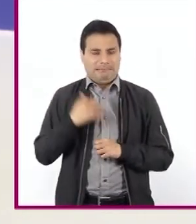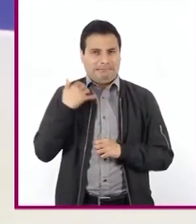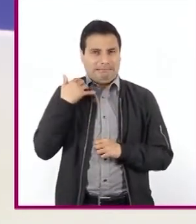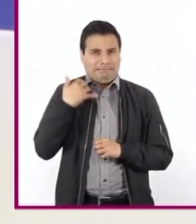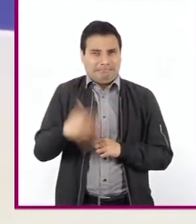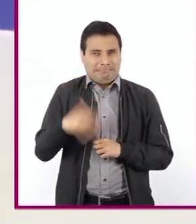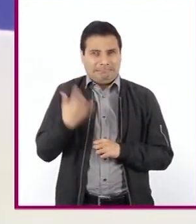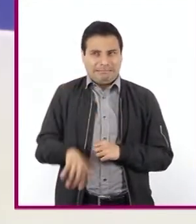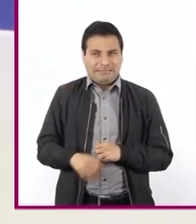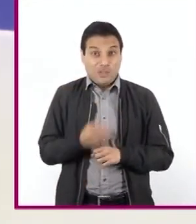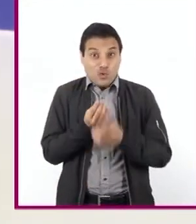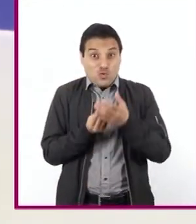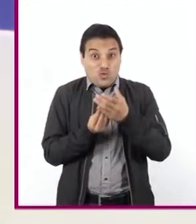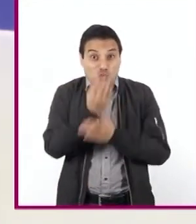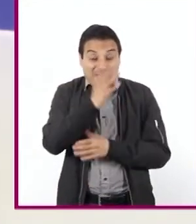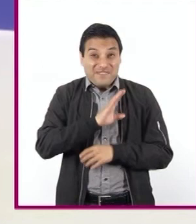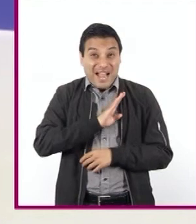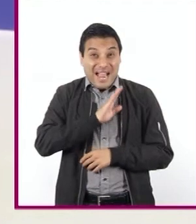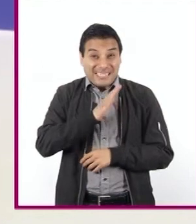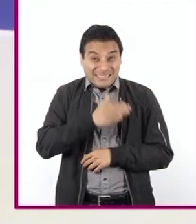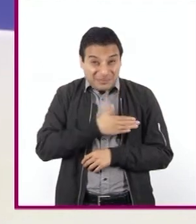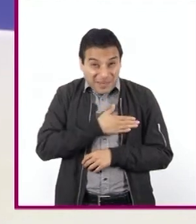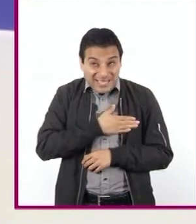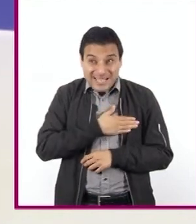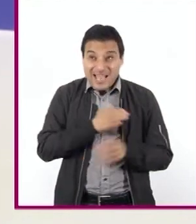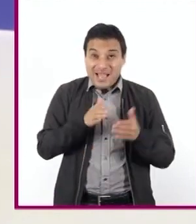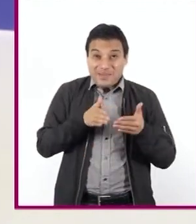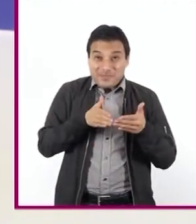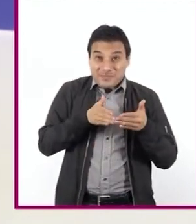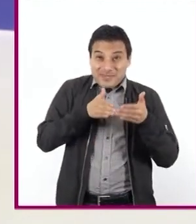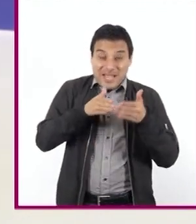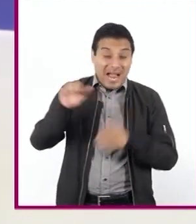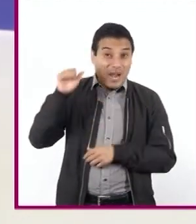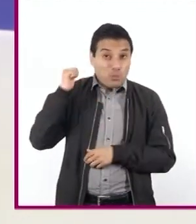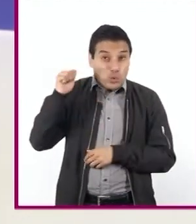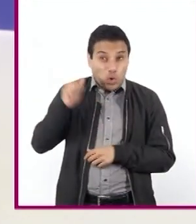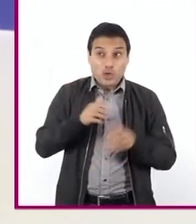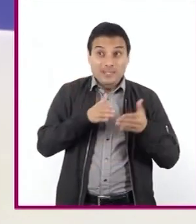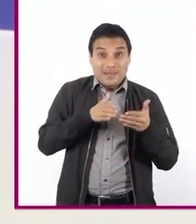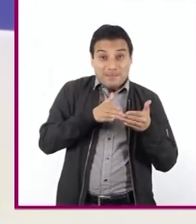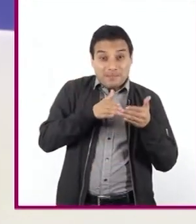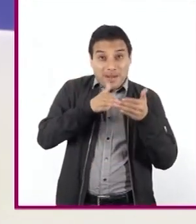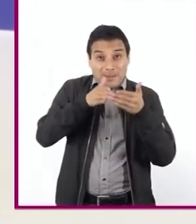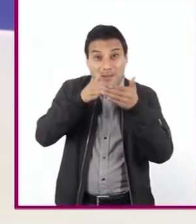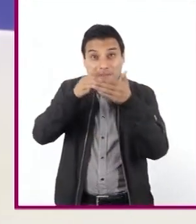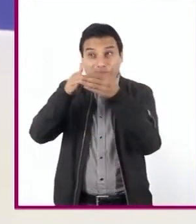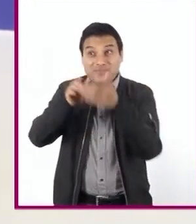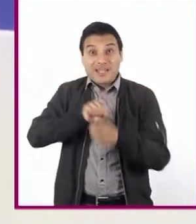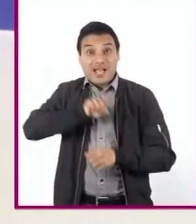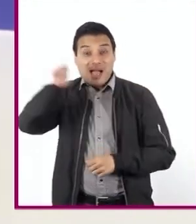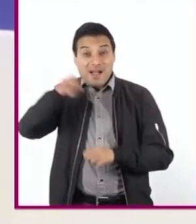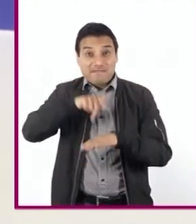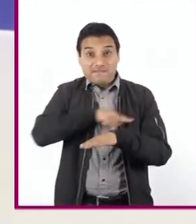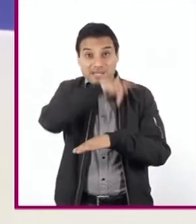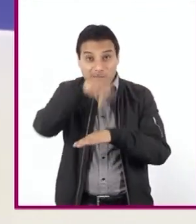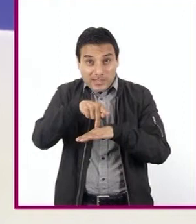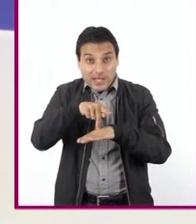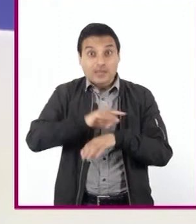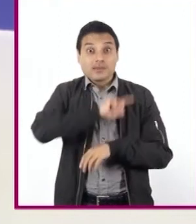de la plata novohispana que en unos meses pasaba de Acapulco a Filipinas y después llegaba a